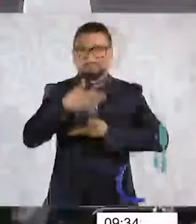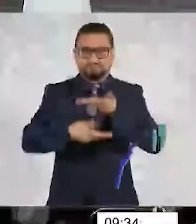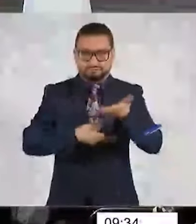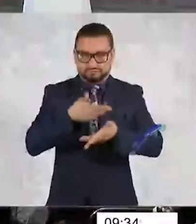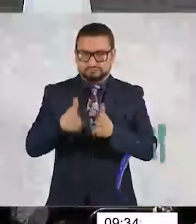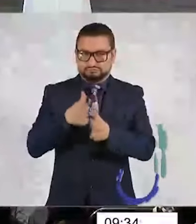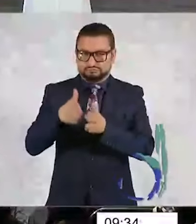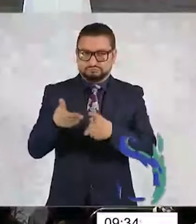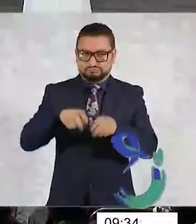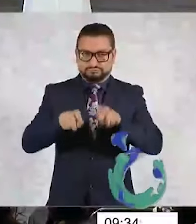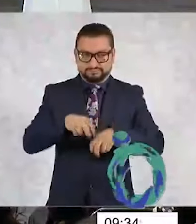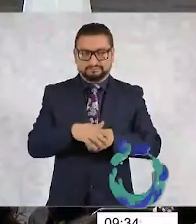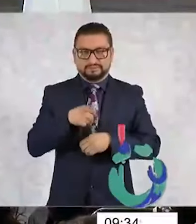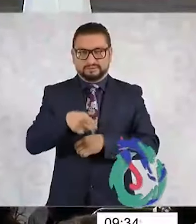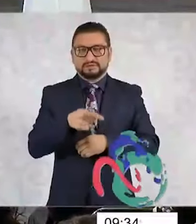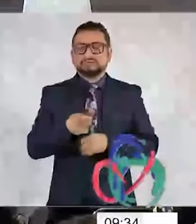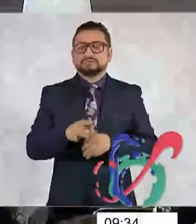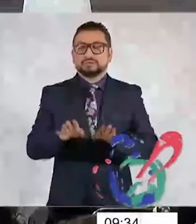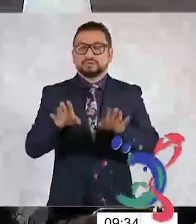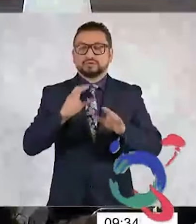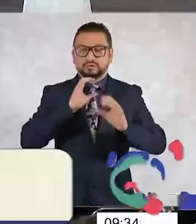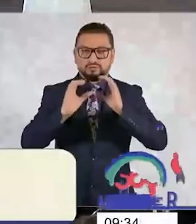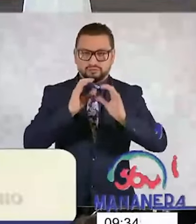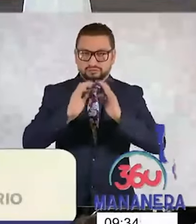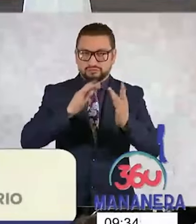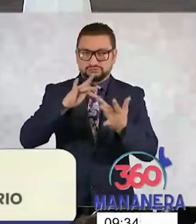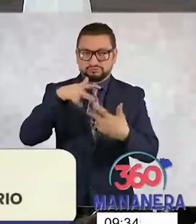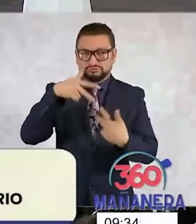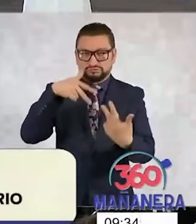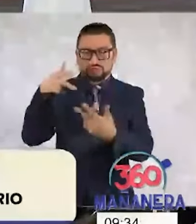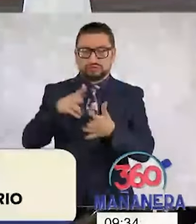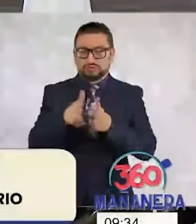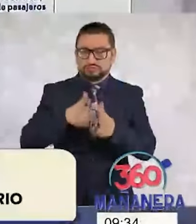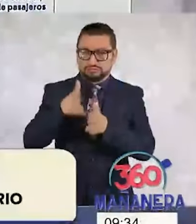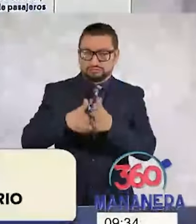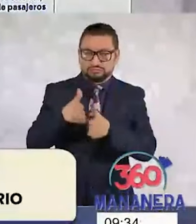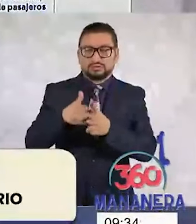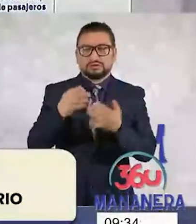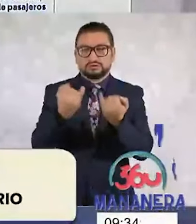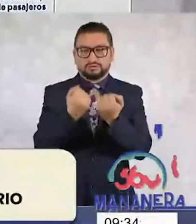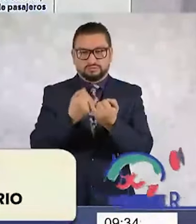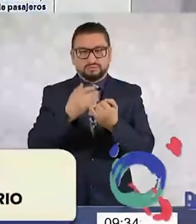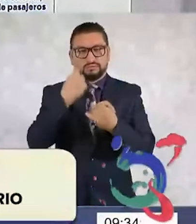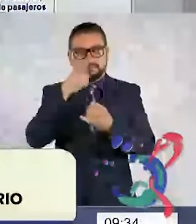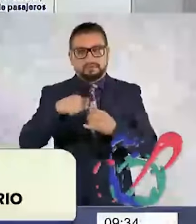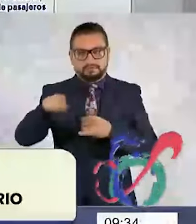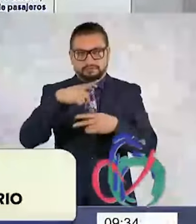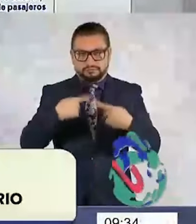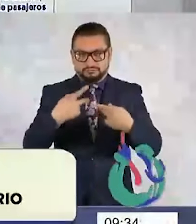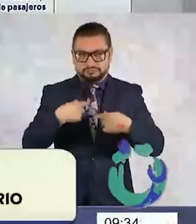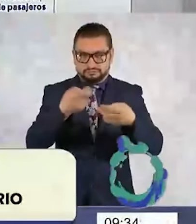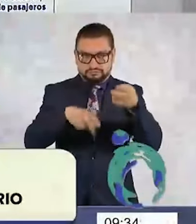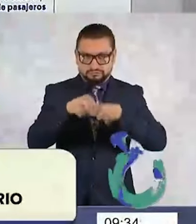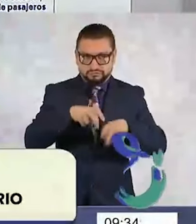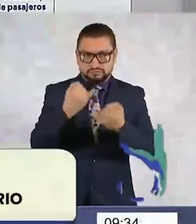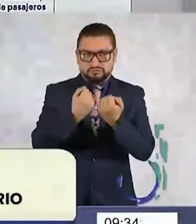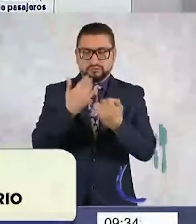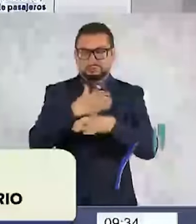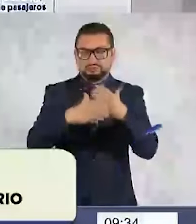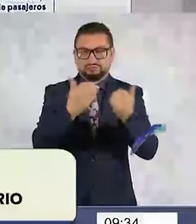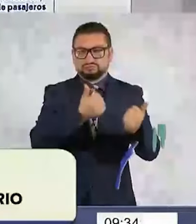pasajeros la comunicación vía satélite y los ferrocarriles tanto para transporte de pasajeros como de carga son áreas